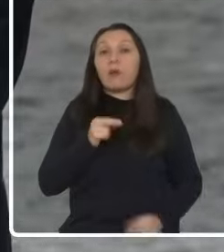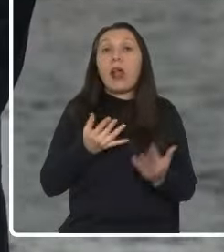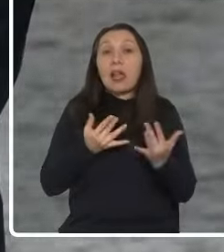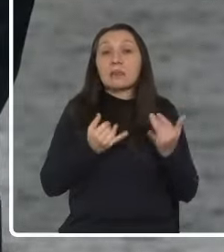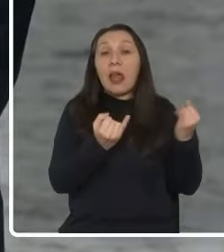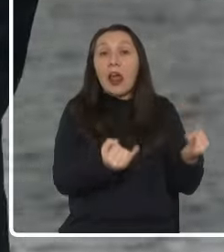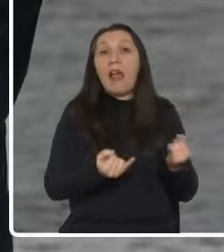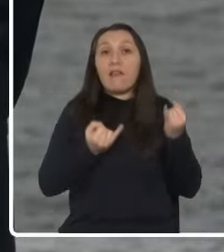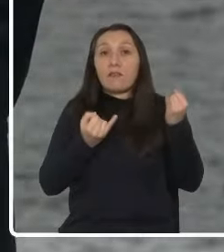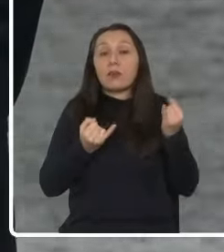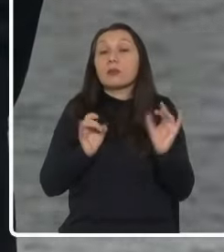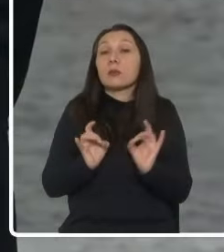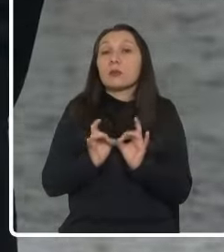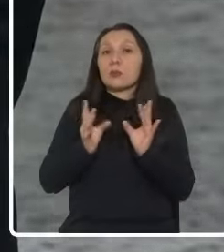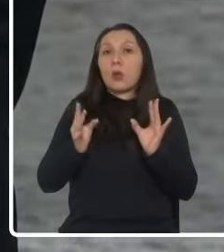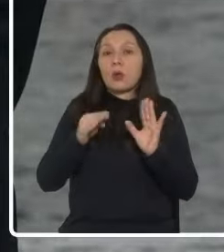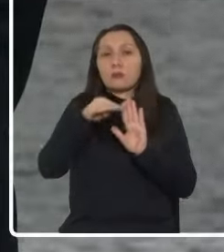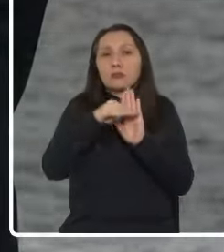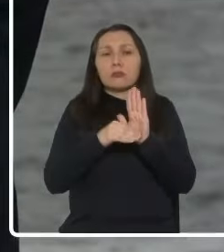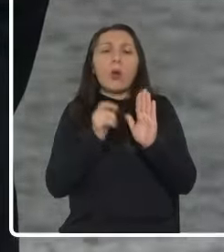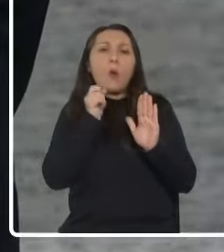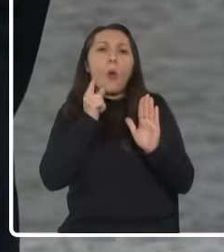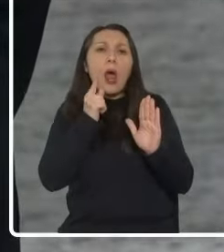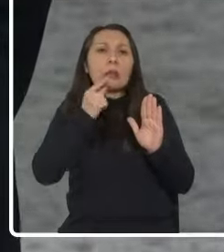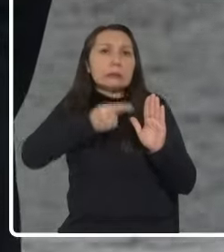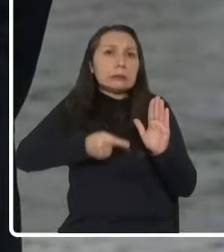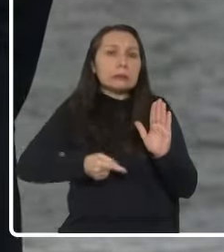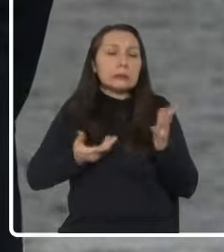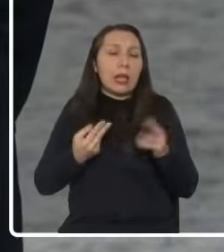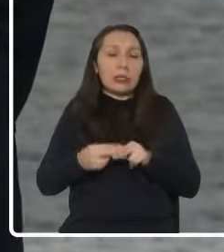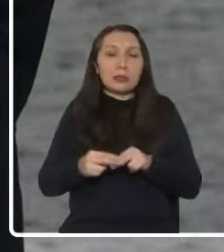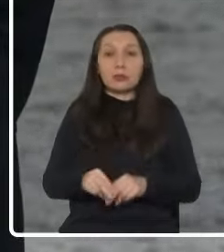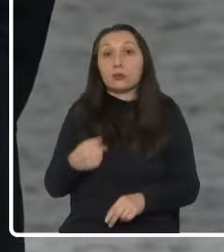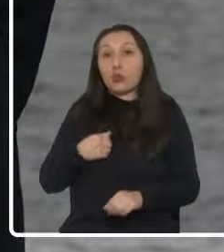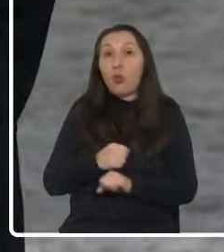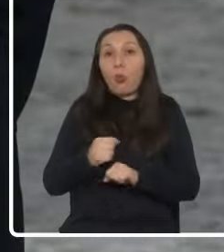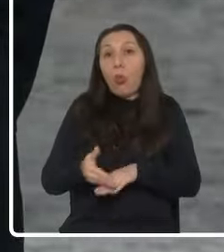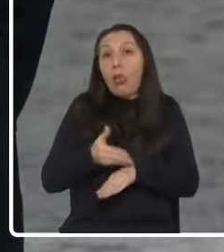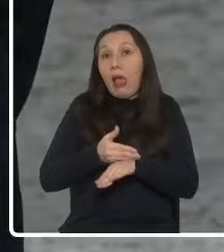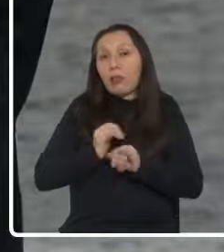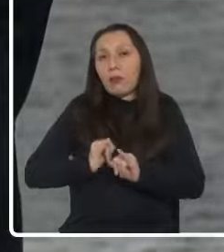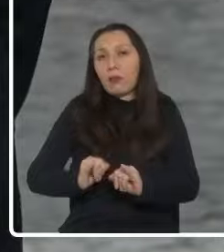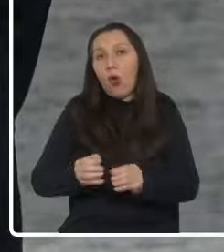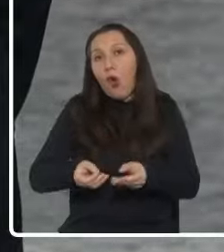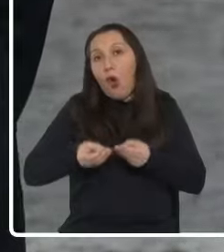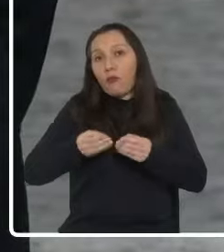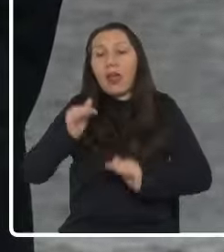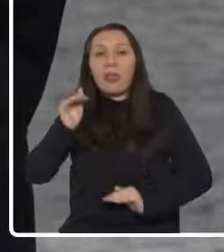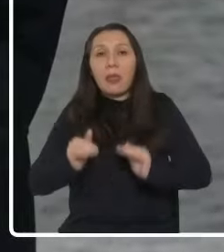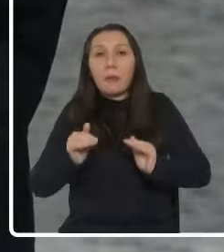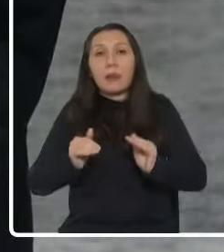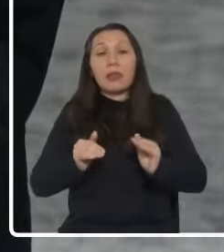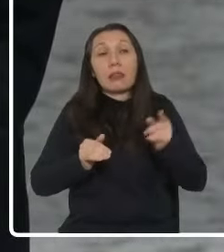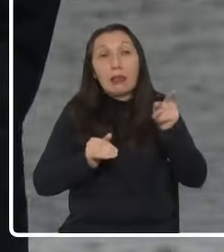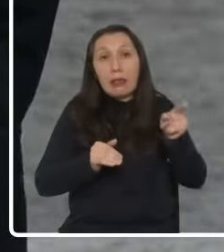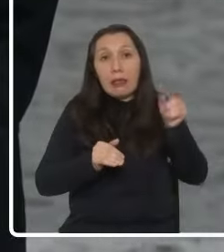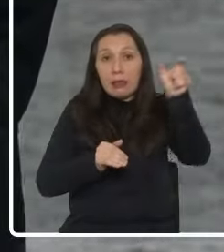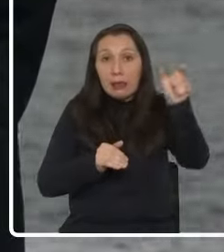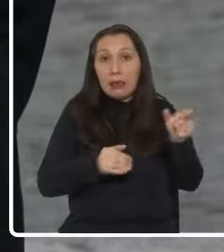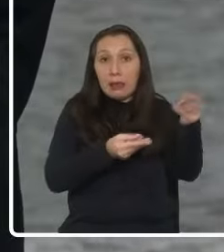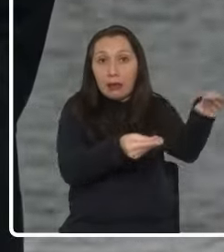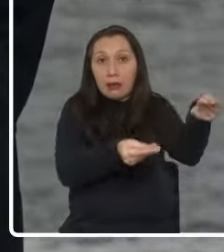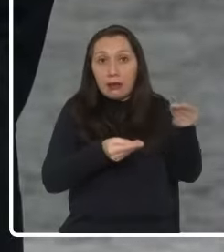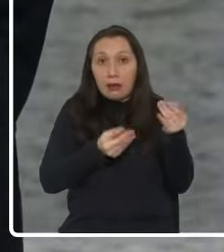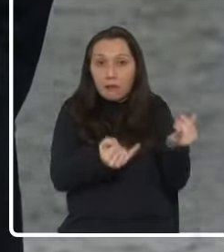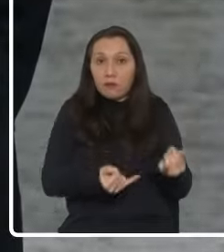esperar un informe para eventualmente tomar medidas. ¿Qué tipo de medidas se podrían tomar? Bueno, eso no lo puedo adelantar porque obviamente depende de la versión que entregue